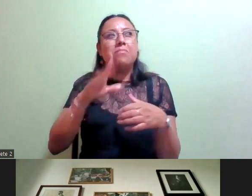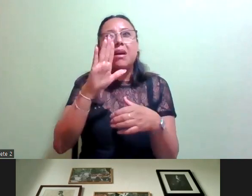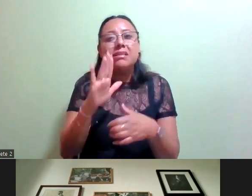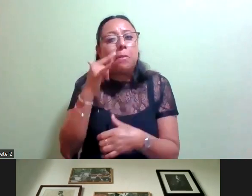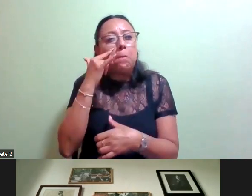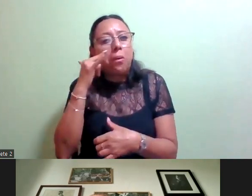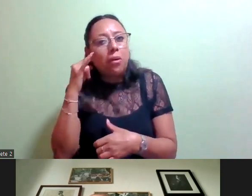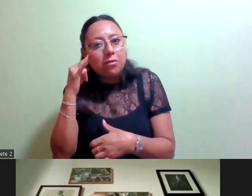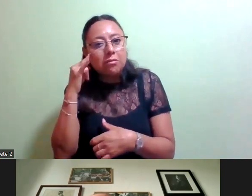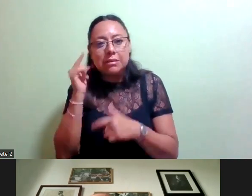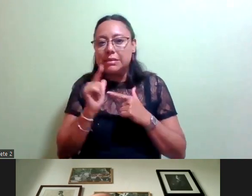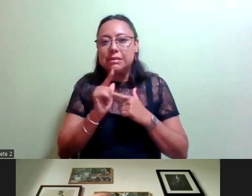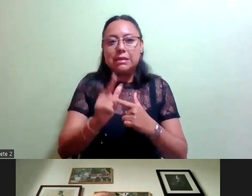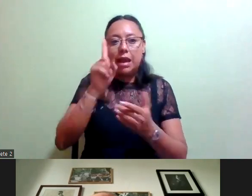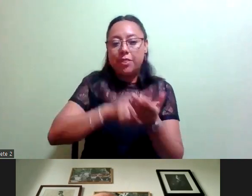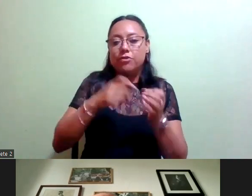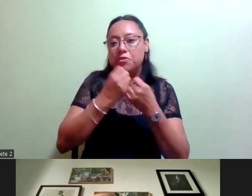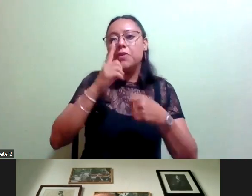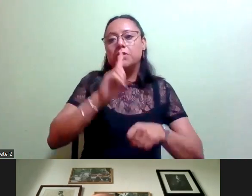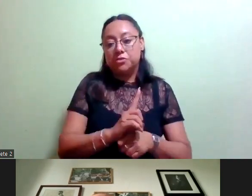invisibilizado aún en nuestra sociedad.